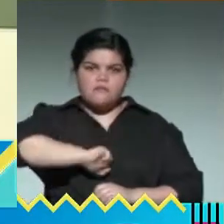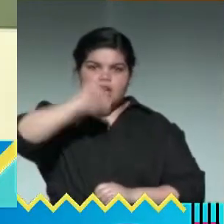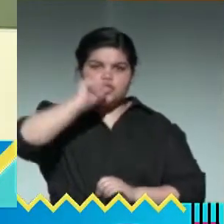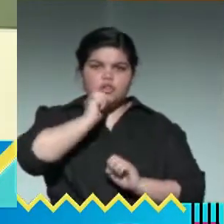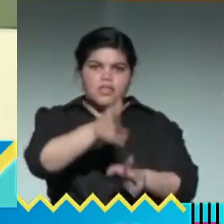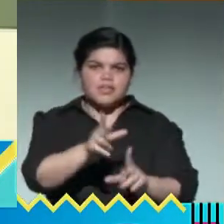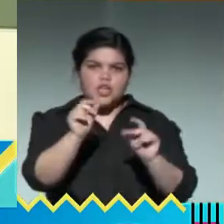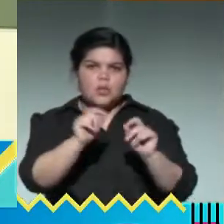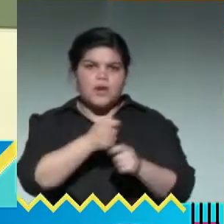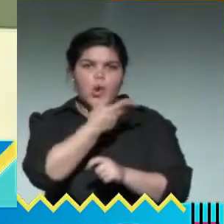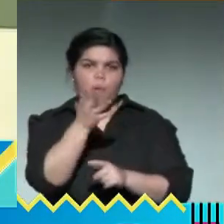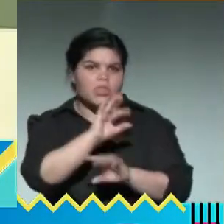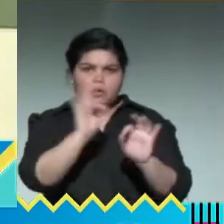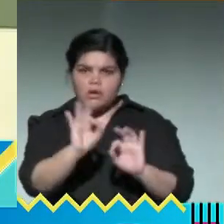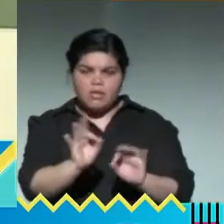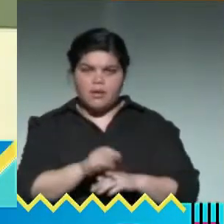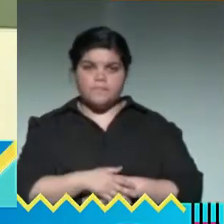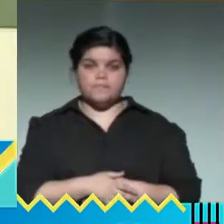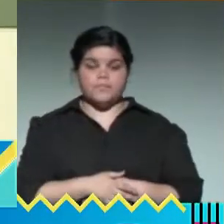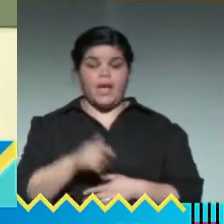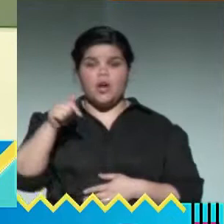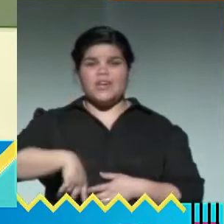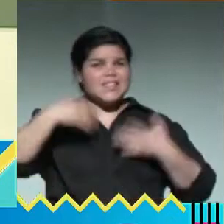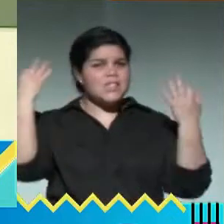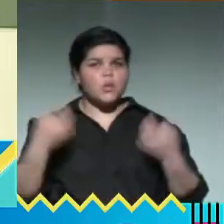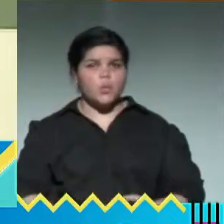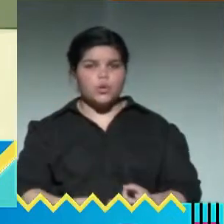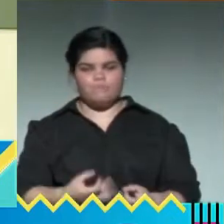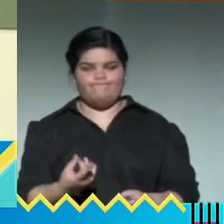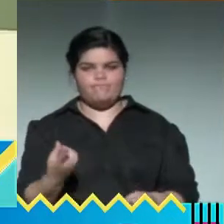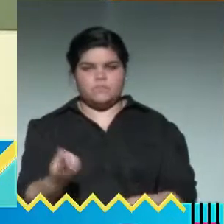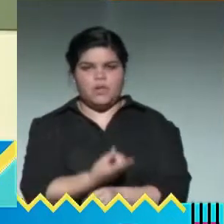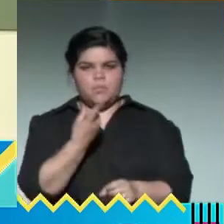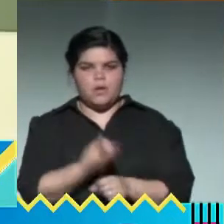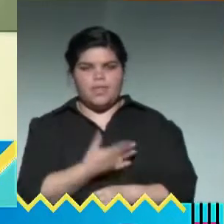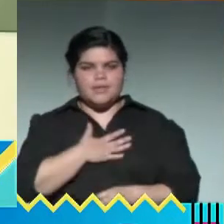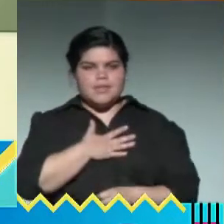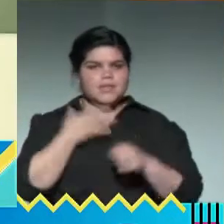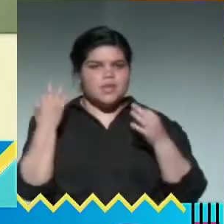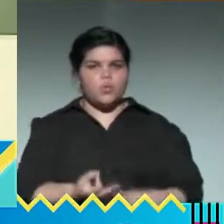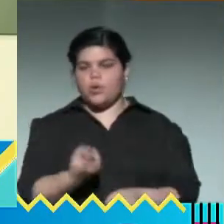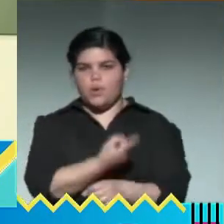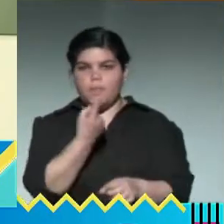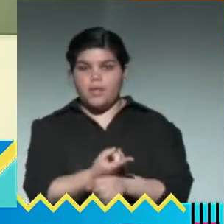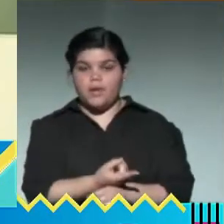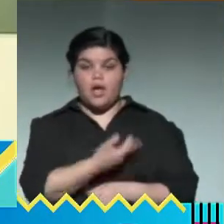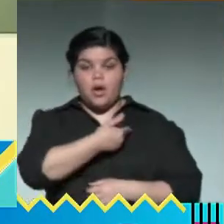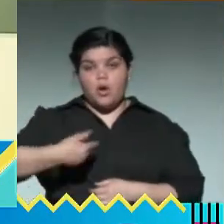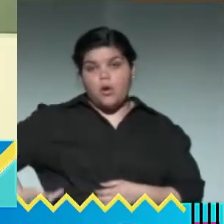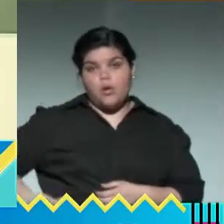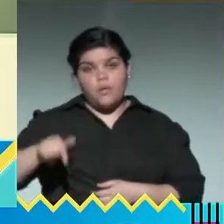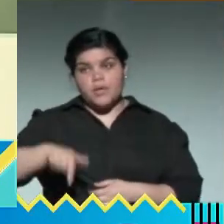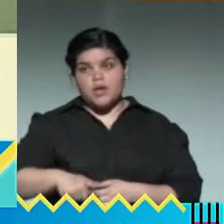nadie puede dar certezas de que las cosas van a ser estrictamente así. Yo creo que son posibles, me parece que el gobierno no tiene muchas